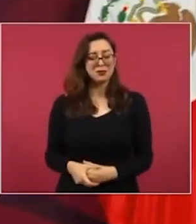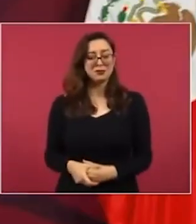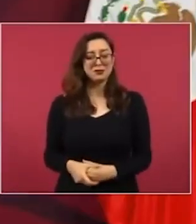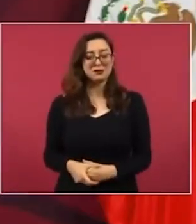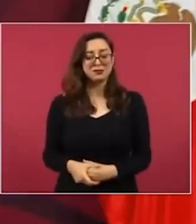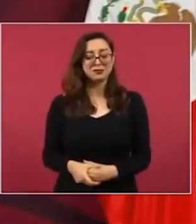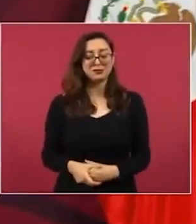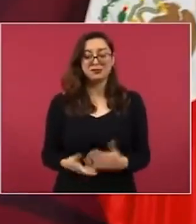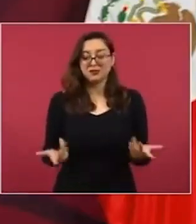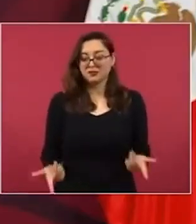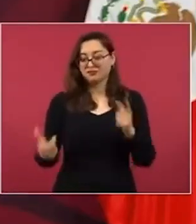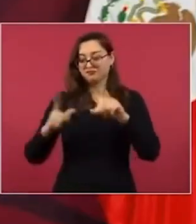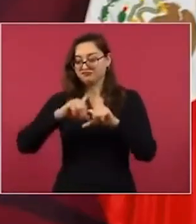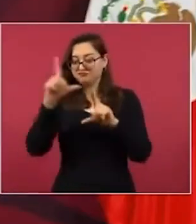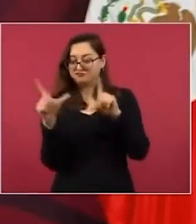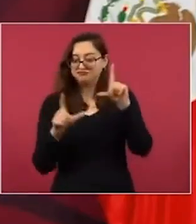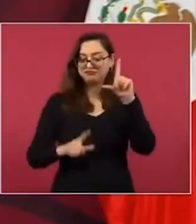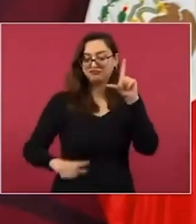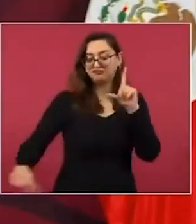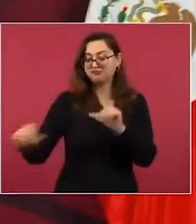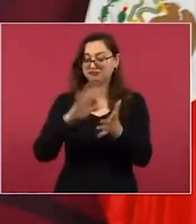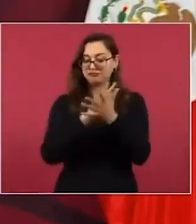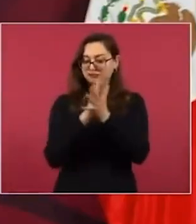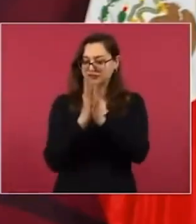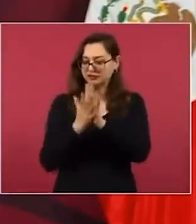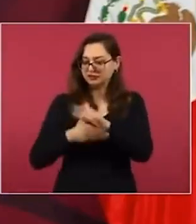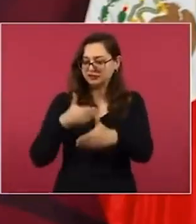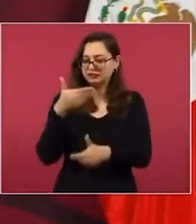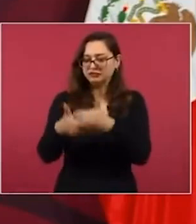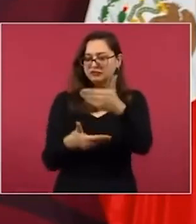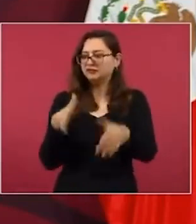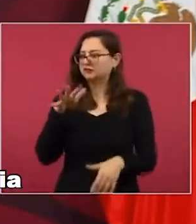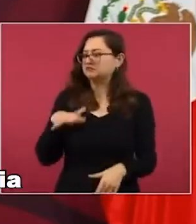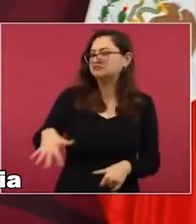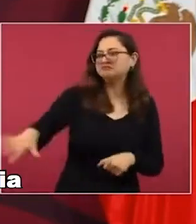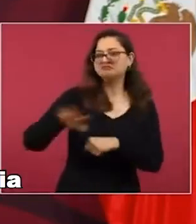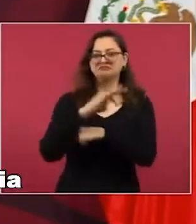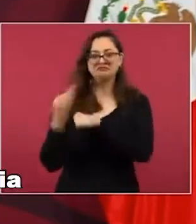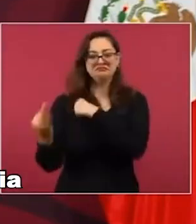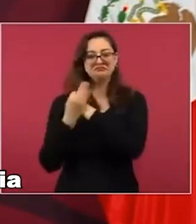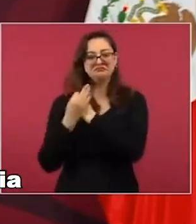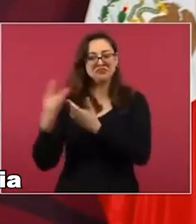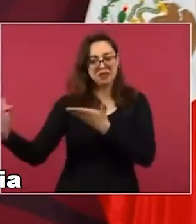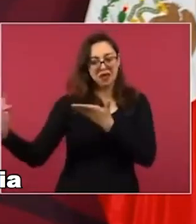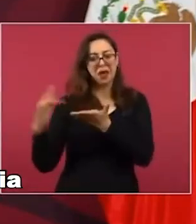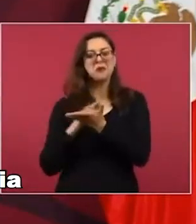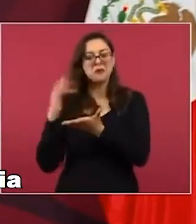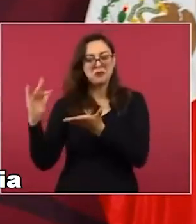en este caso la transformación, se cuenta con el apoyo de ellos. No así,